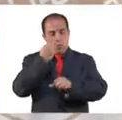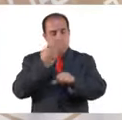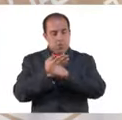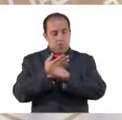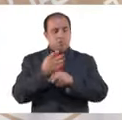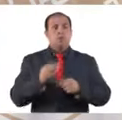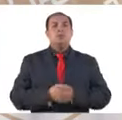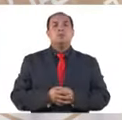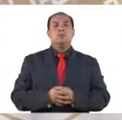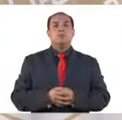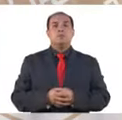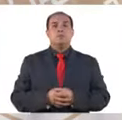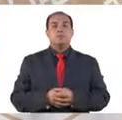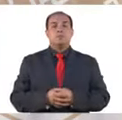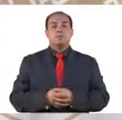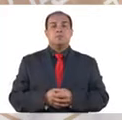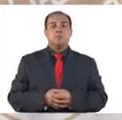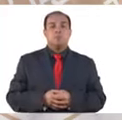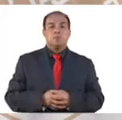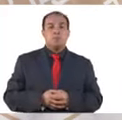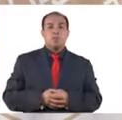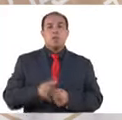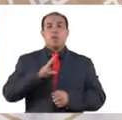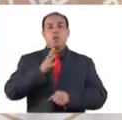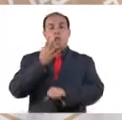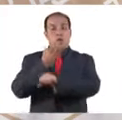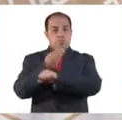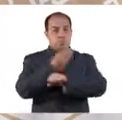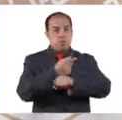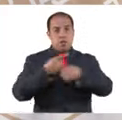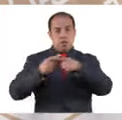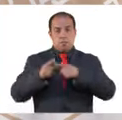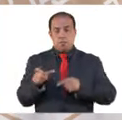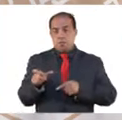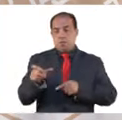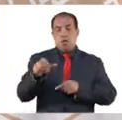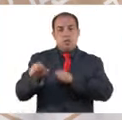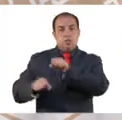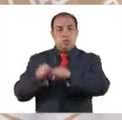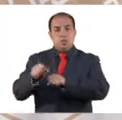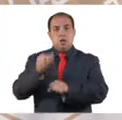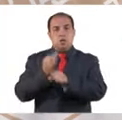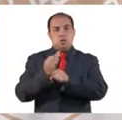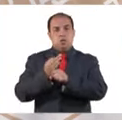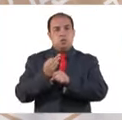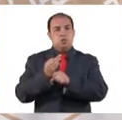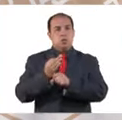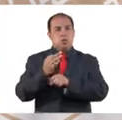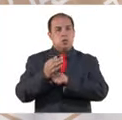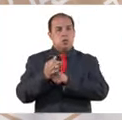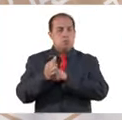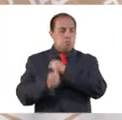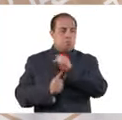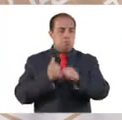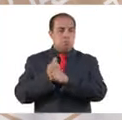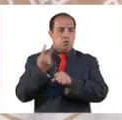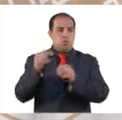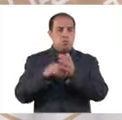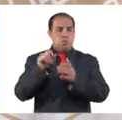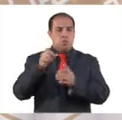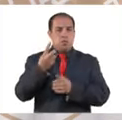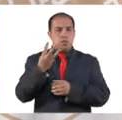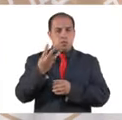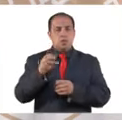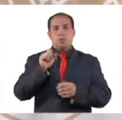responsabilidades y de hecho justamente se ha dado mantenimiento a diversas ciclovías este año. Ya mencionaba yo la de EG3 Oriente, pero también la de